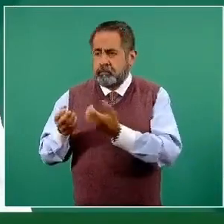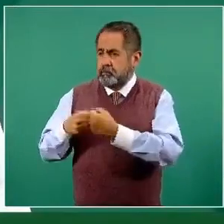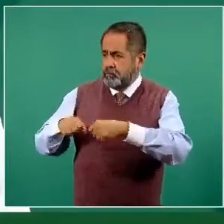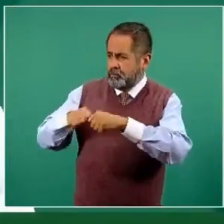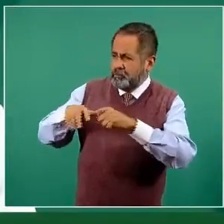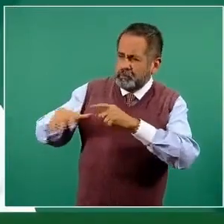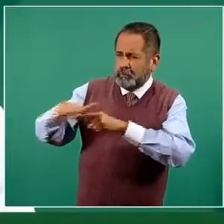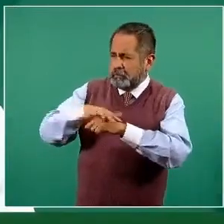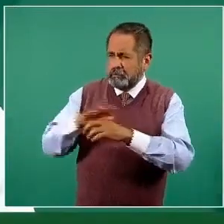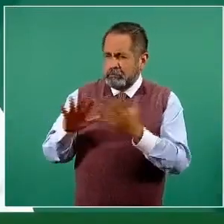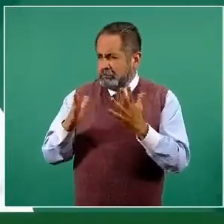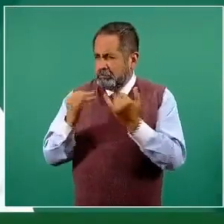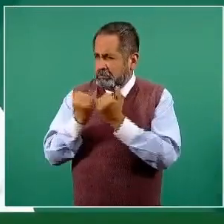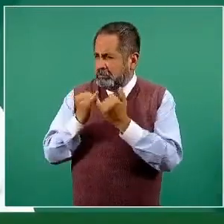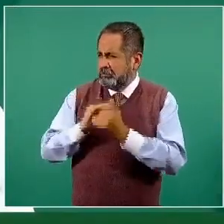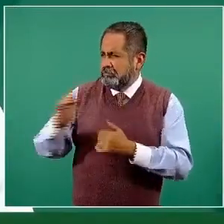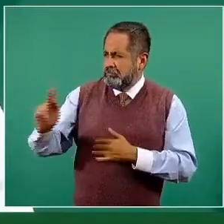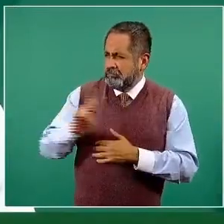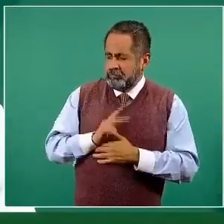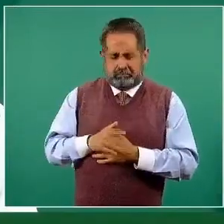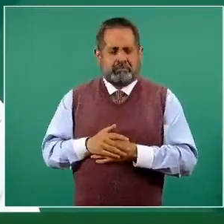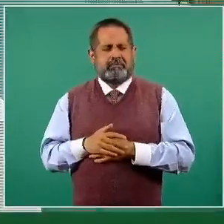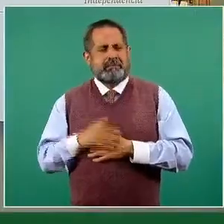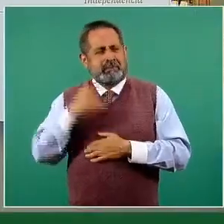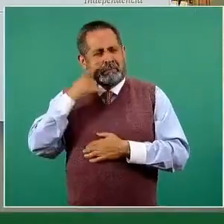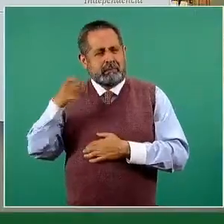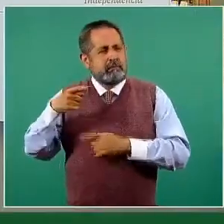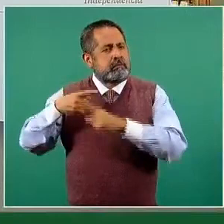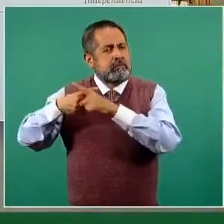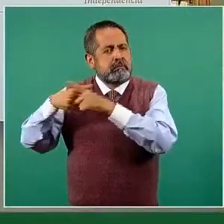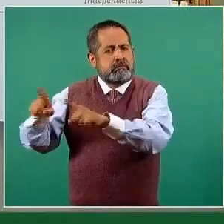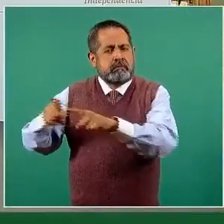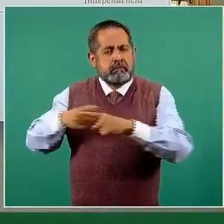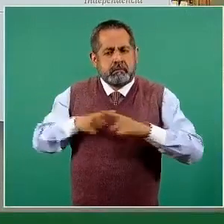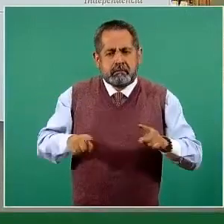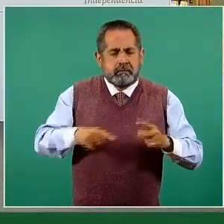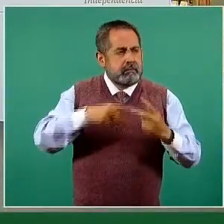sociales más o menos semejantes y sin embargo tienen curvas